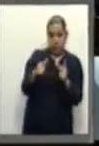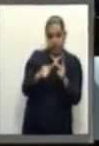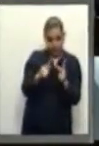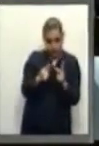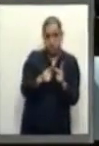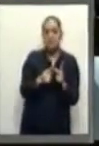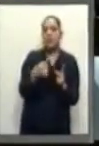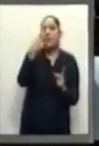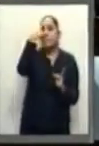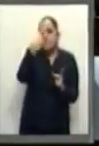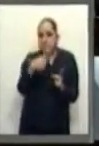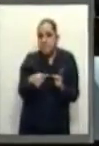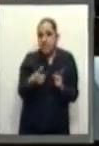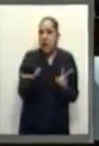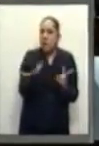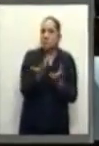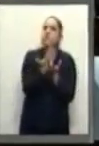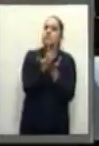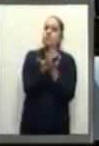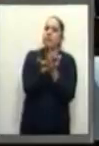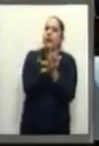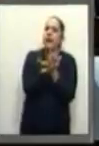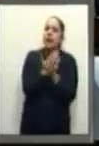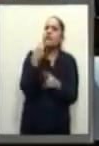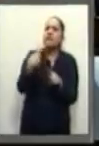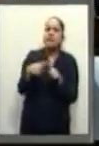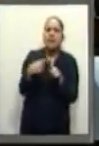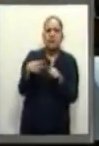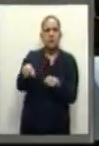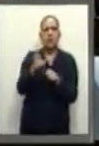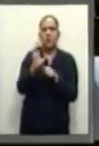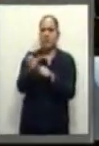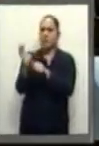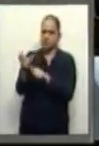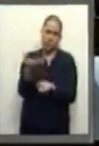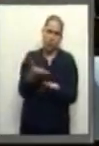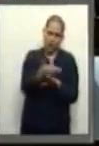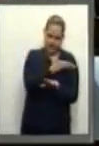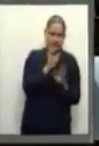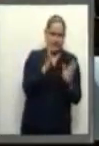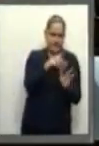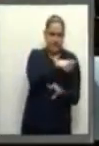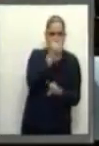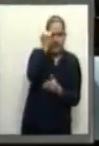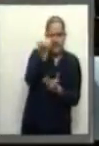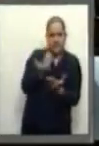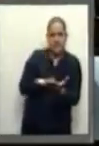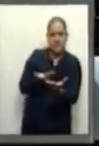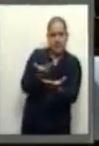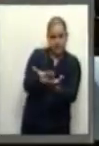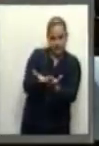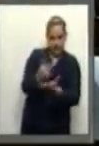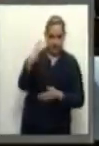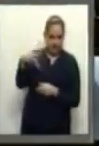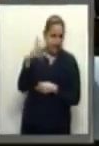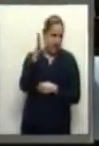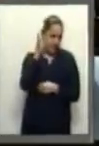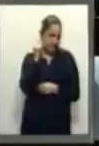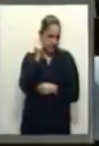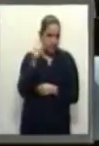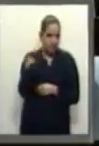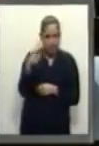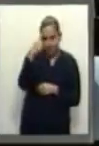en su momento las que ya están decididas porque hay ya una iniciativa por lo menos en senadores de la cámara de